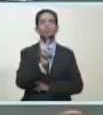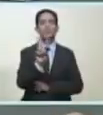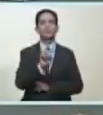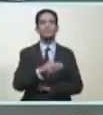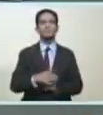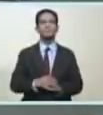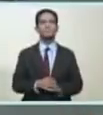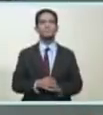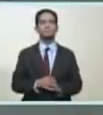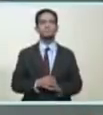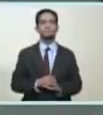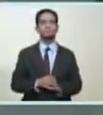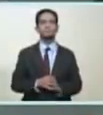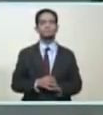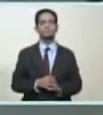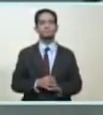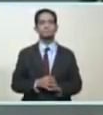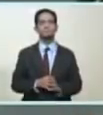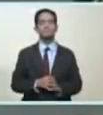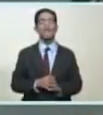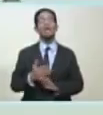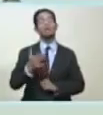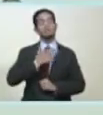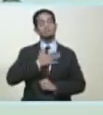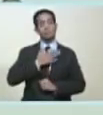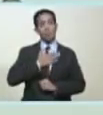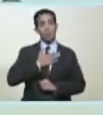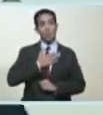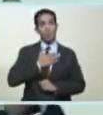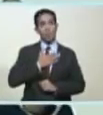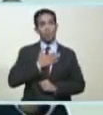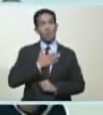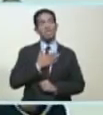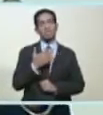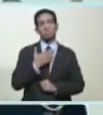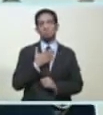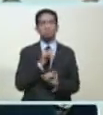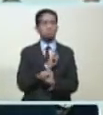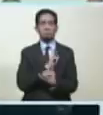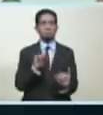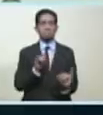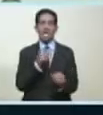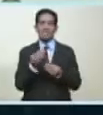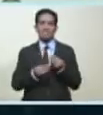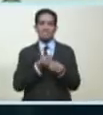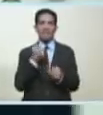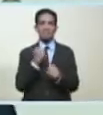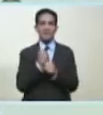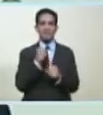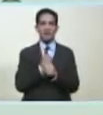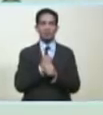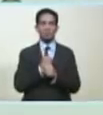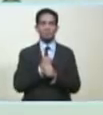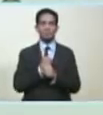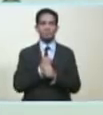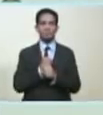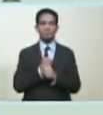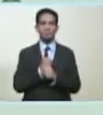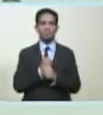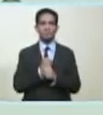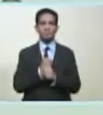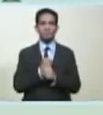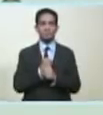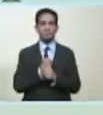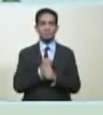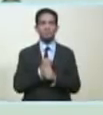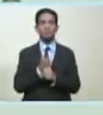Hagamos ese balance. Por mi cuenta, he cumplido con el balance, con